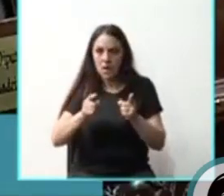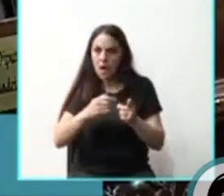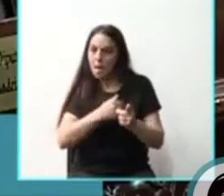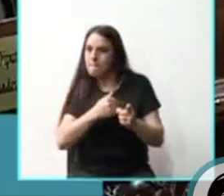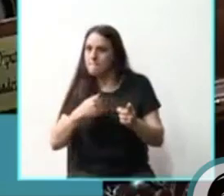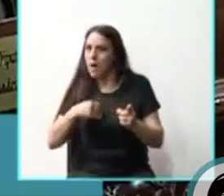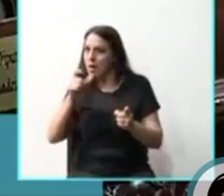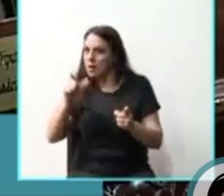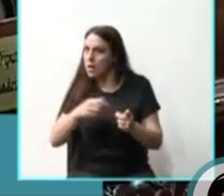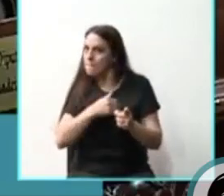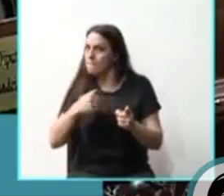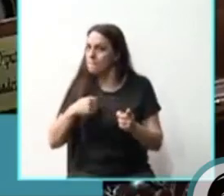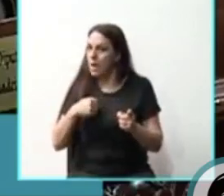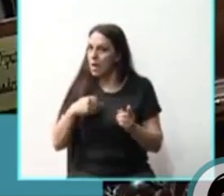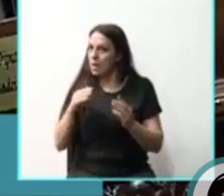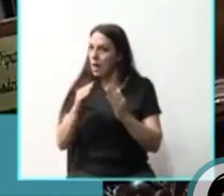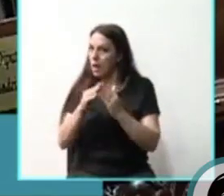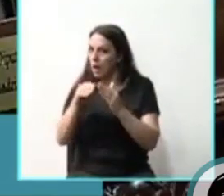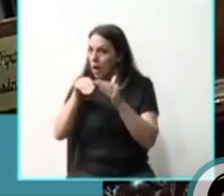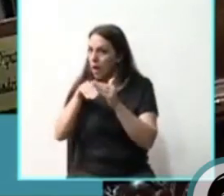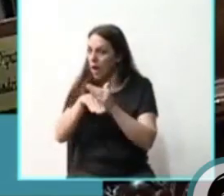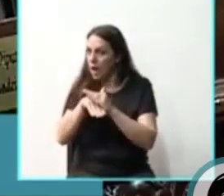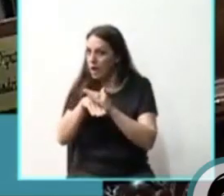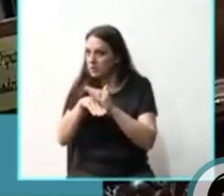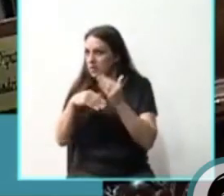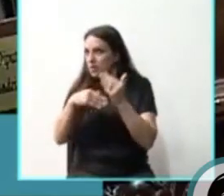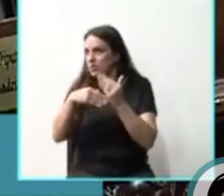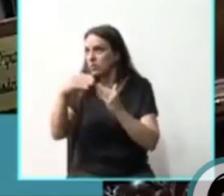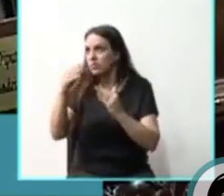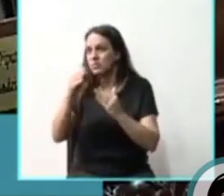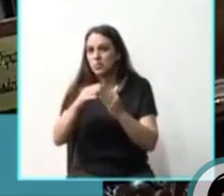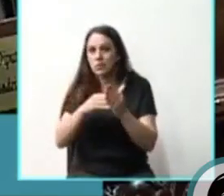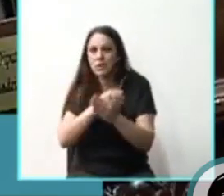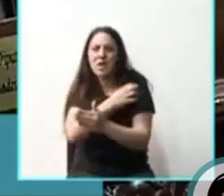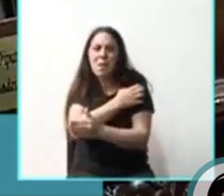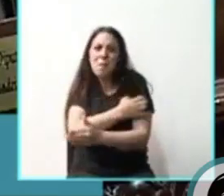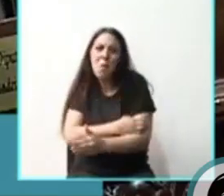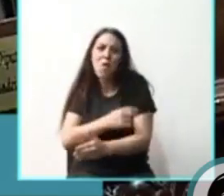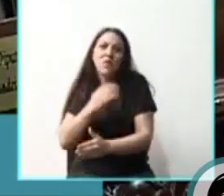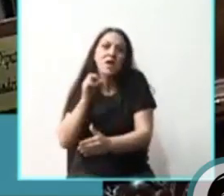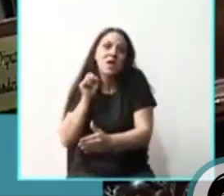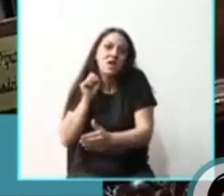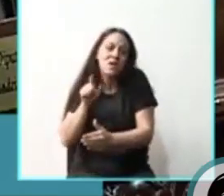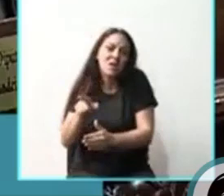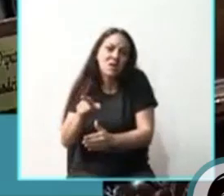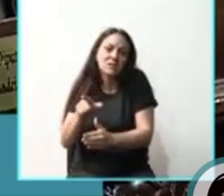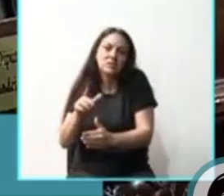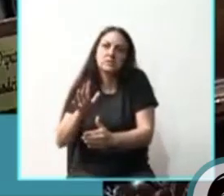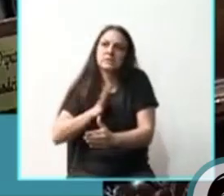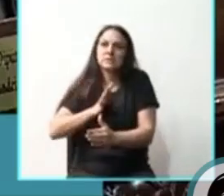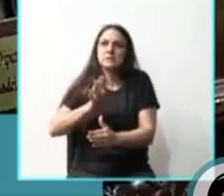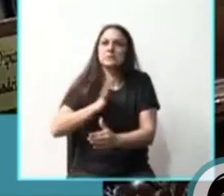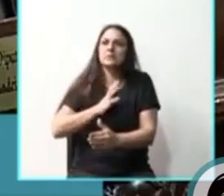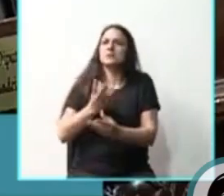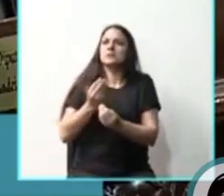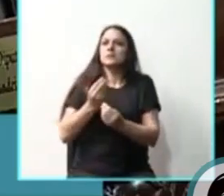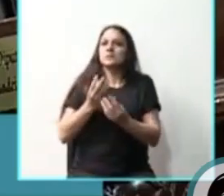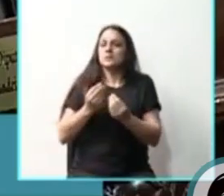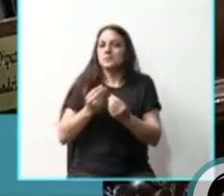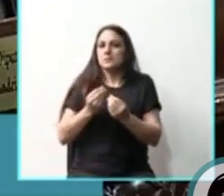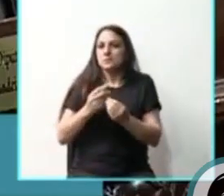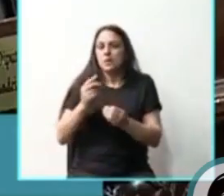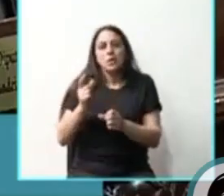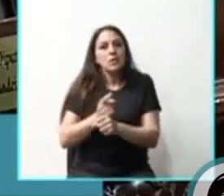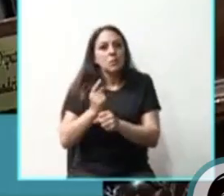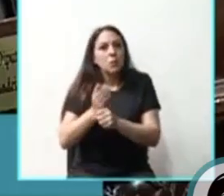que están en esas casas construidas como pudieron con sus hijos que están aterradas que no pueden